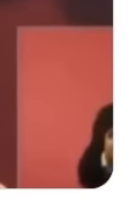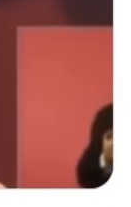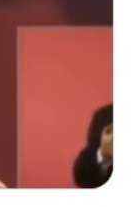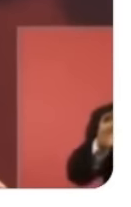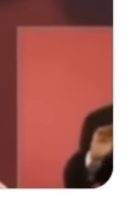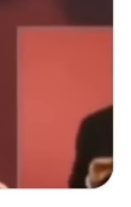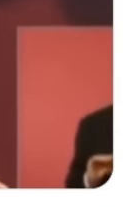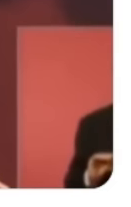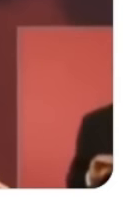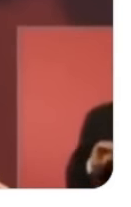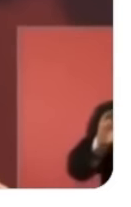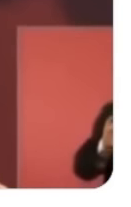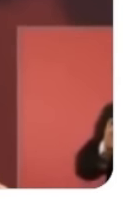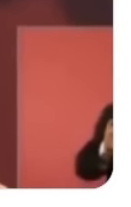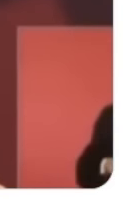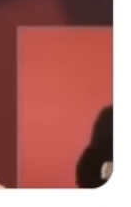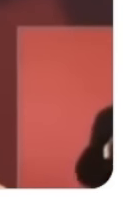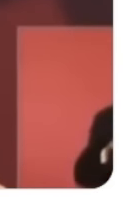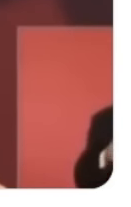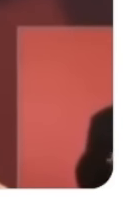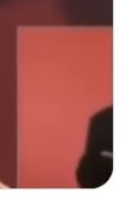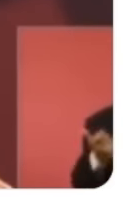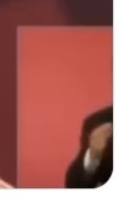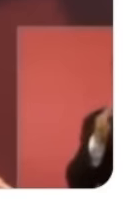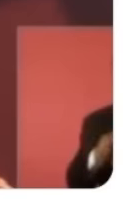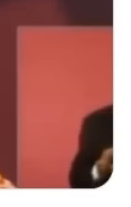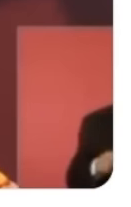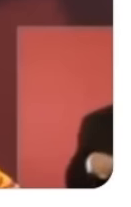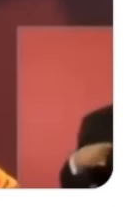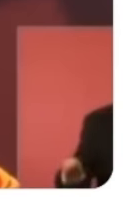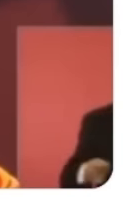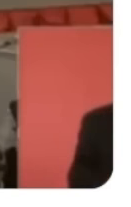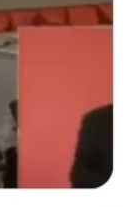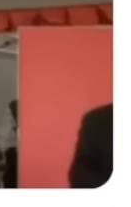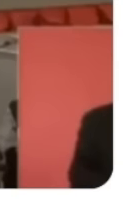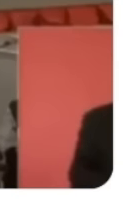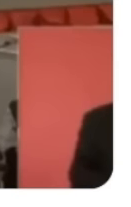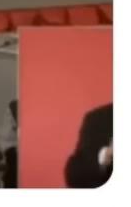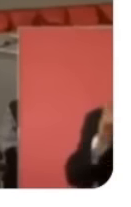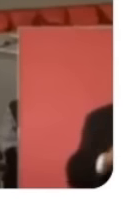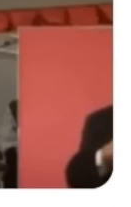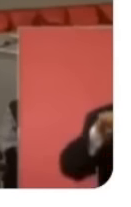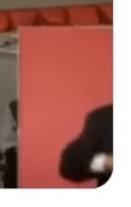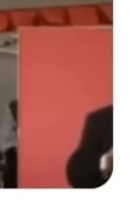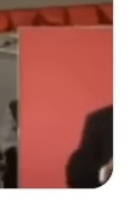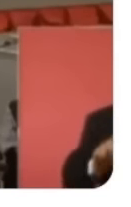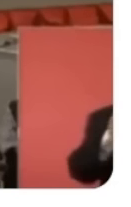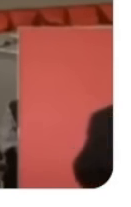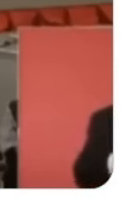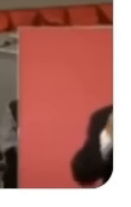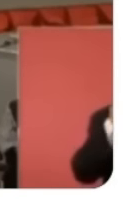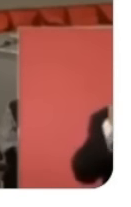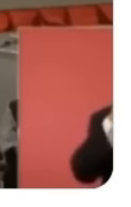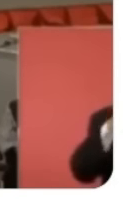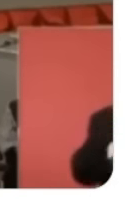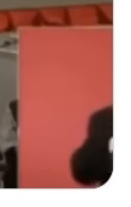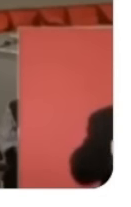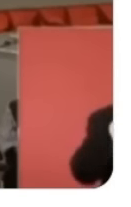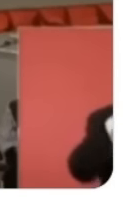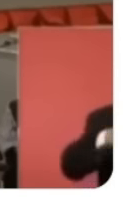que ganan hasta el salario promedio. Seremos testigos el día de hoy, en